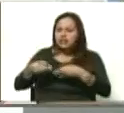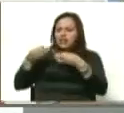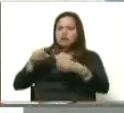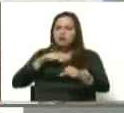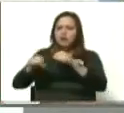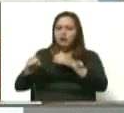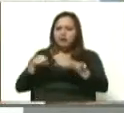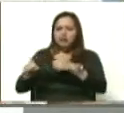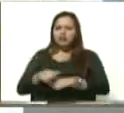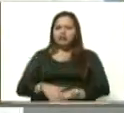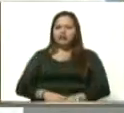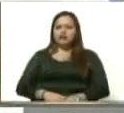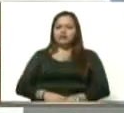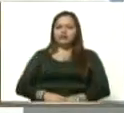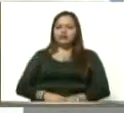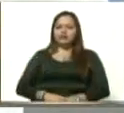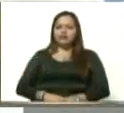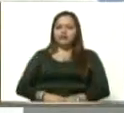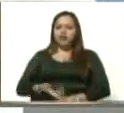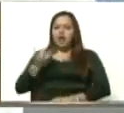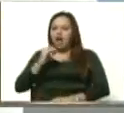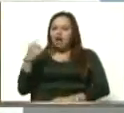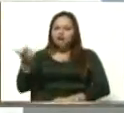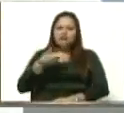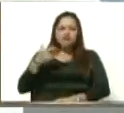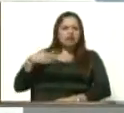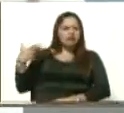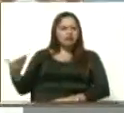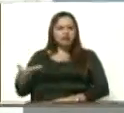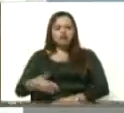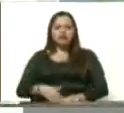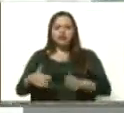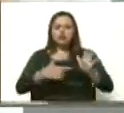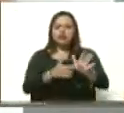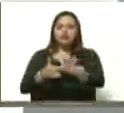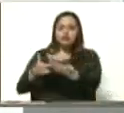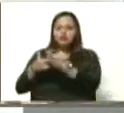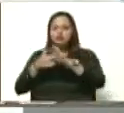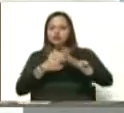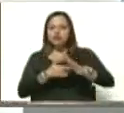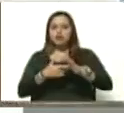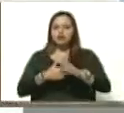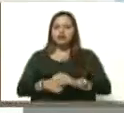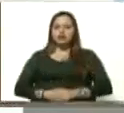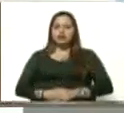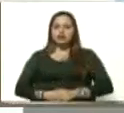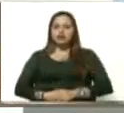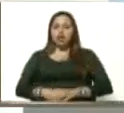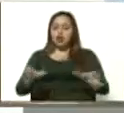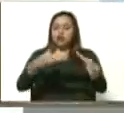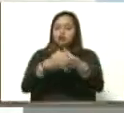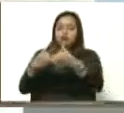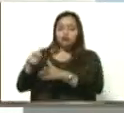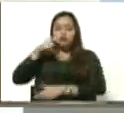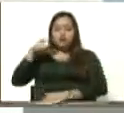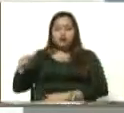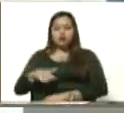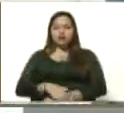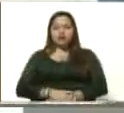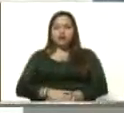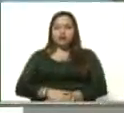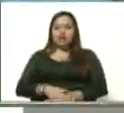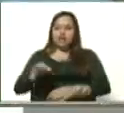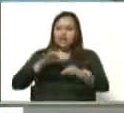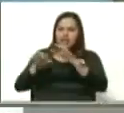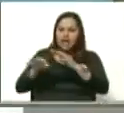claro, populares donde buscan precisamente enaltecer y visibilizar a los sectores populares. El teatro, pero así llevar, el teatro, o